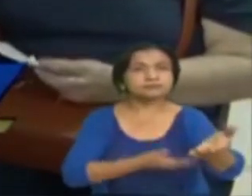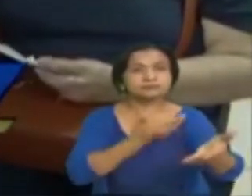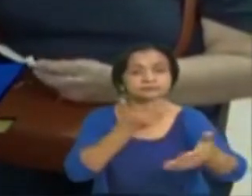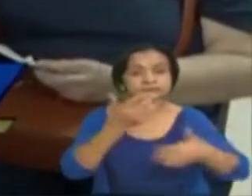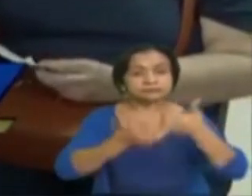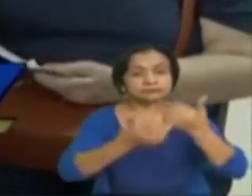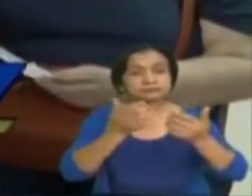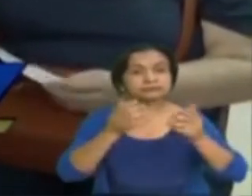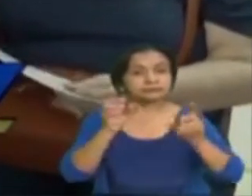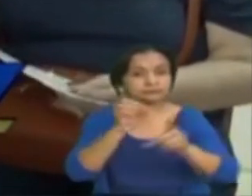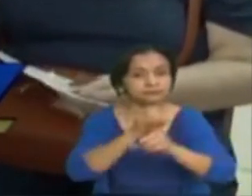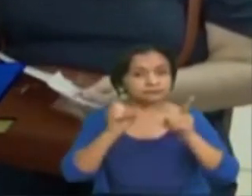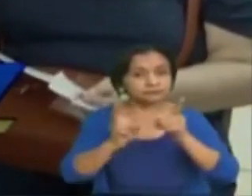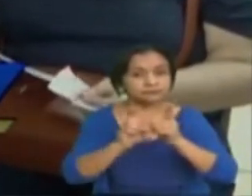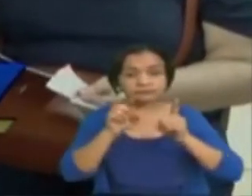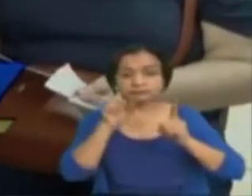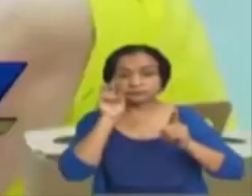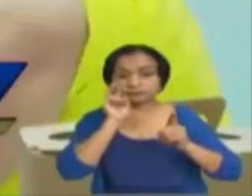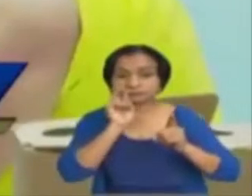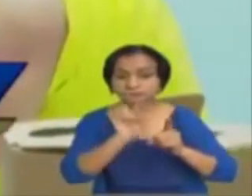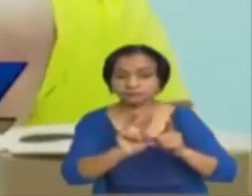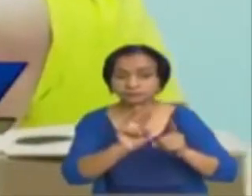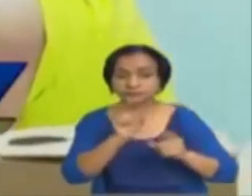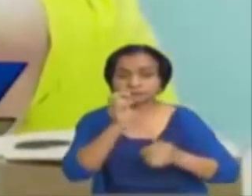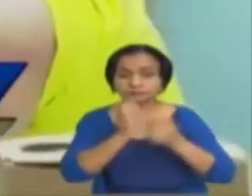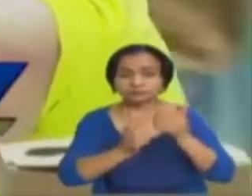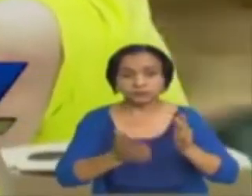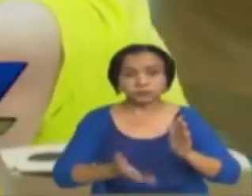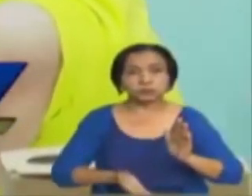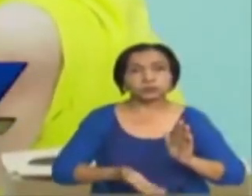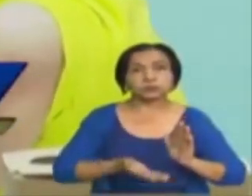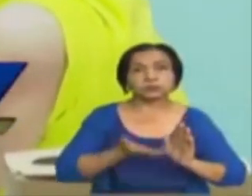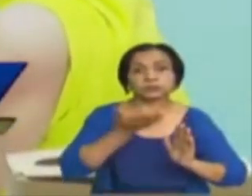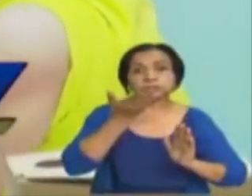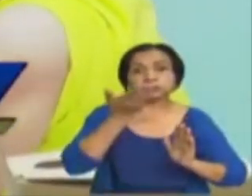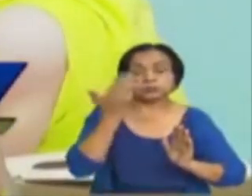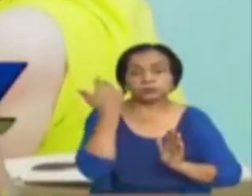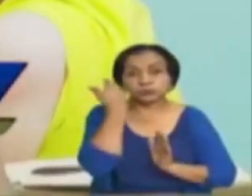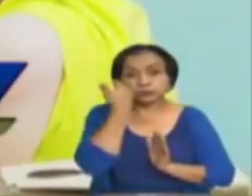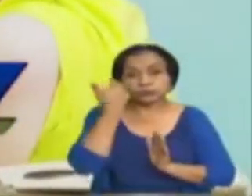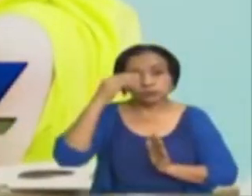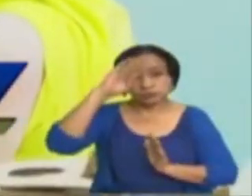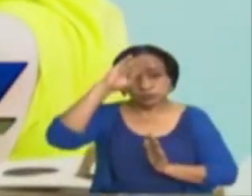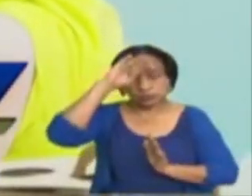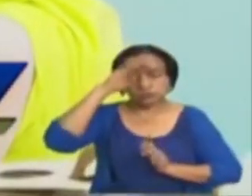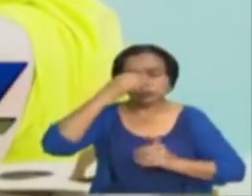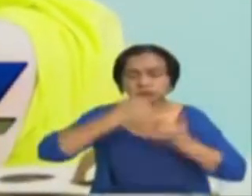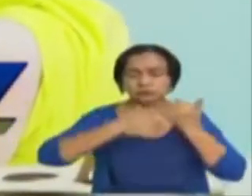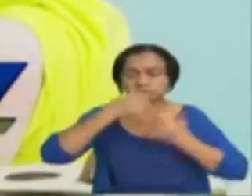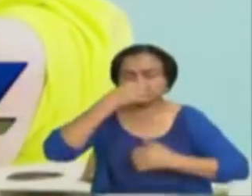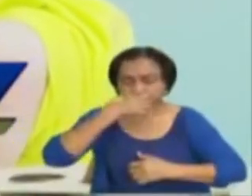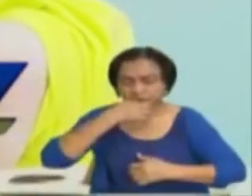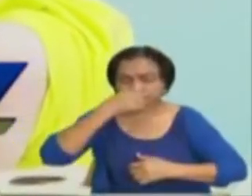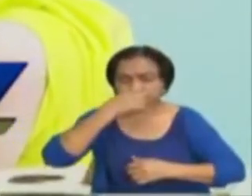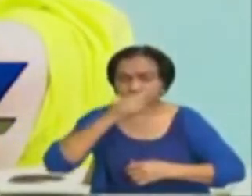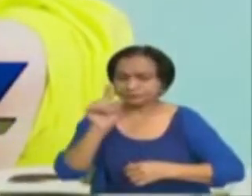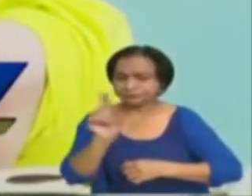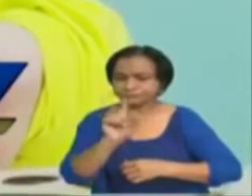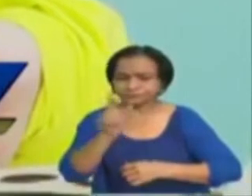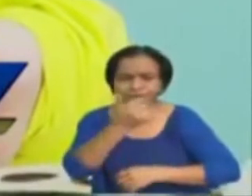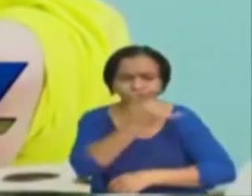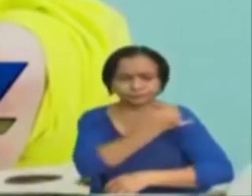los municipios y departamentos de Managua y León. El cronograma de esta semana de la aplicación